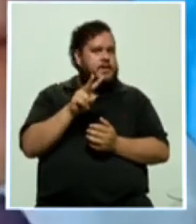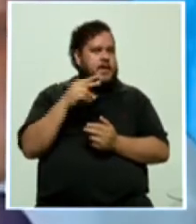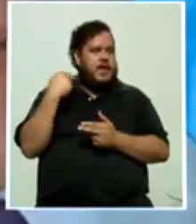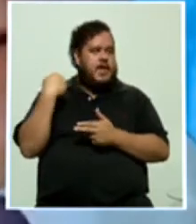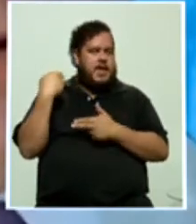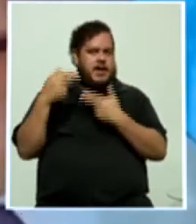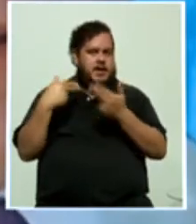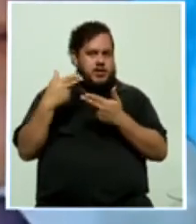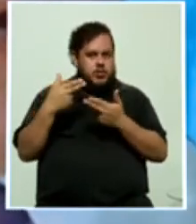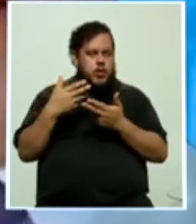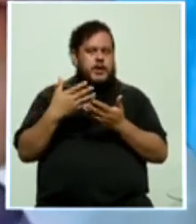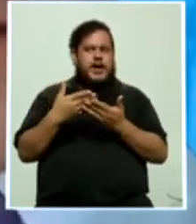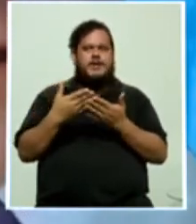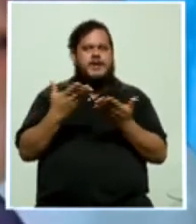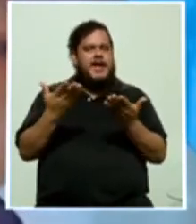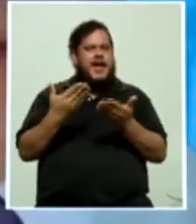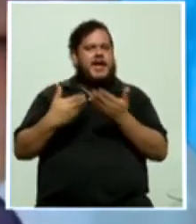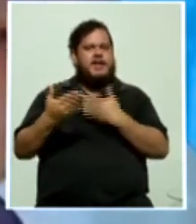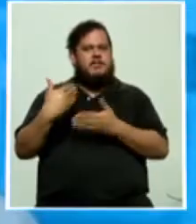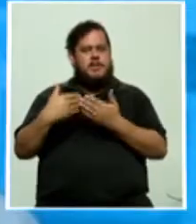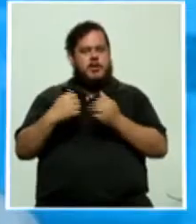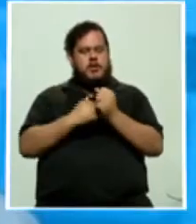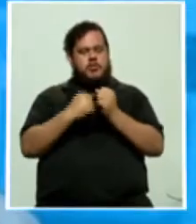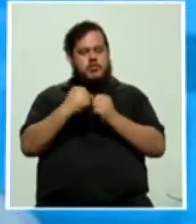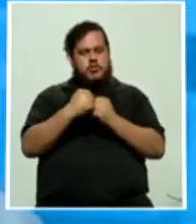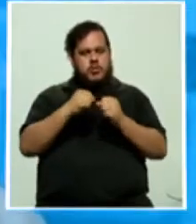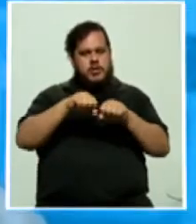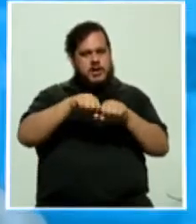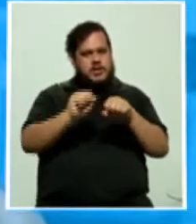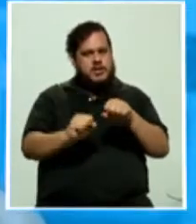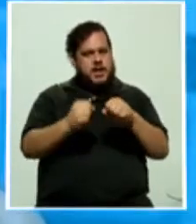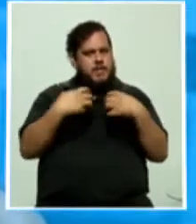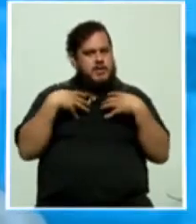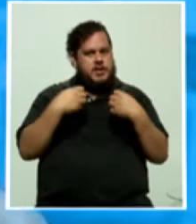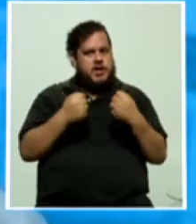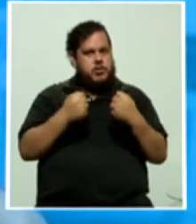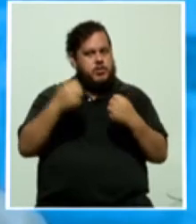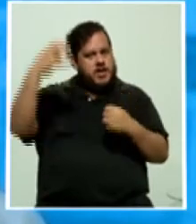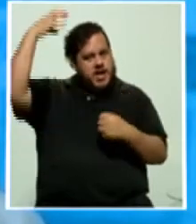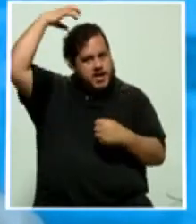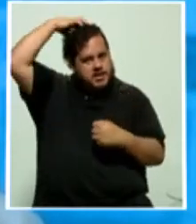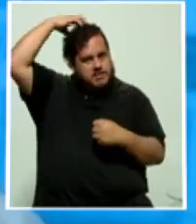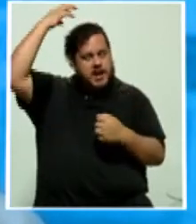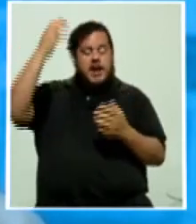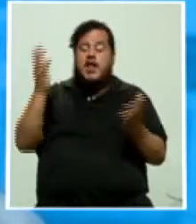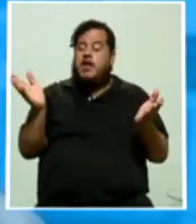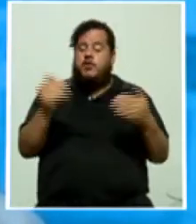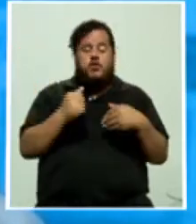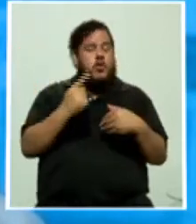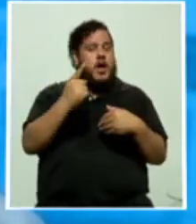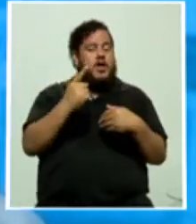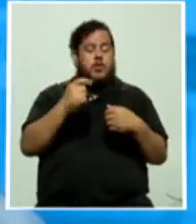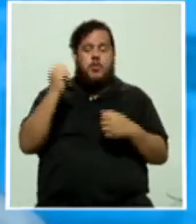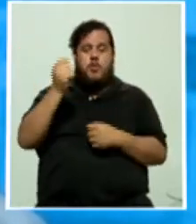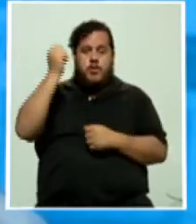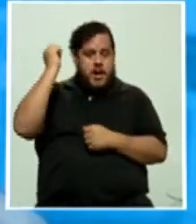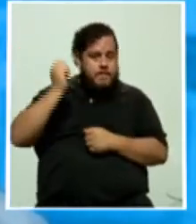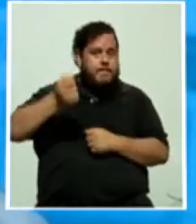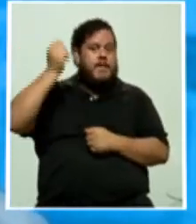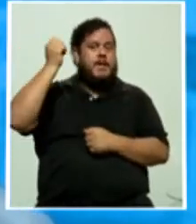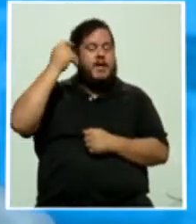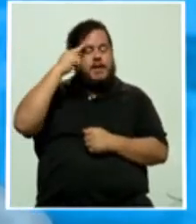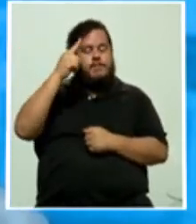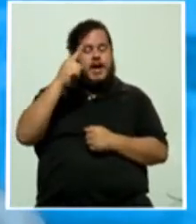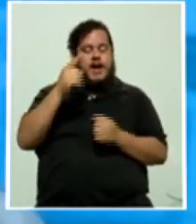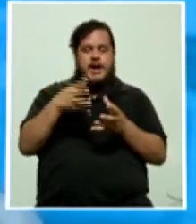y en el pasado de la construcción del sistema de salud de Israel. No hay una magia que resuelva esta situación de un día para el